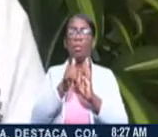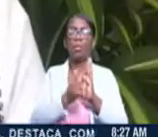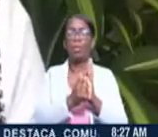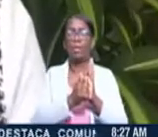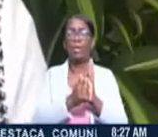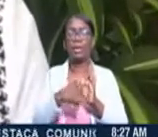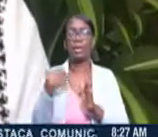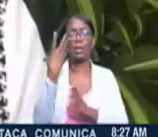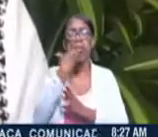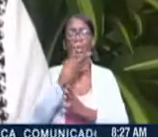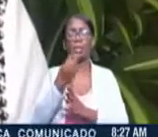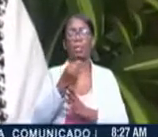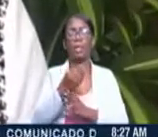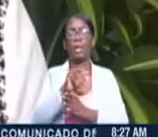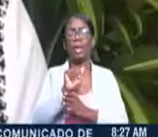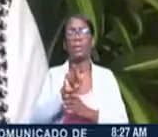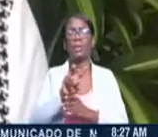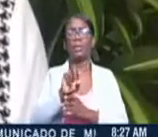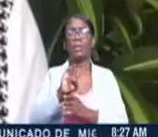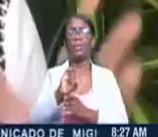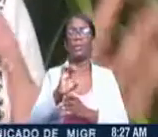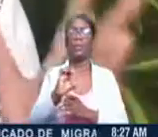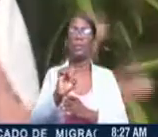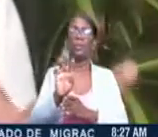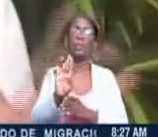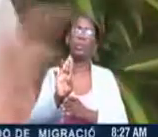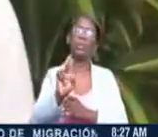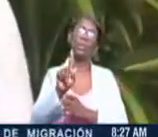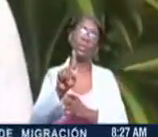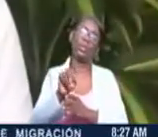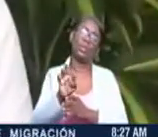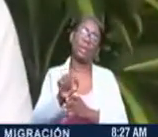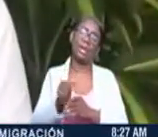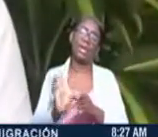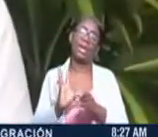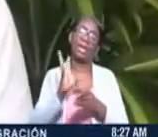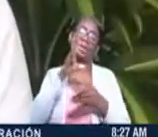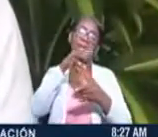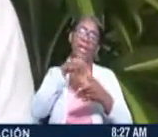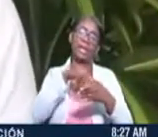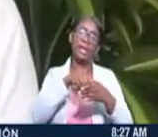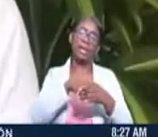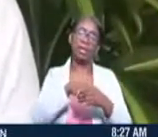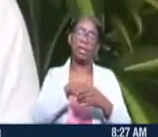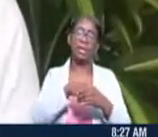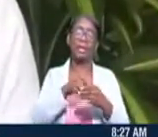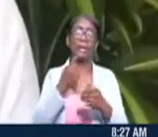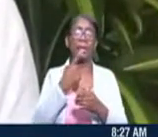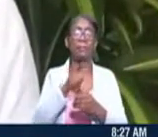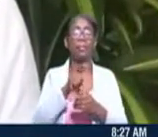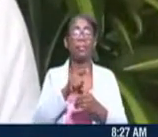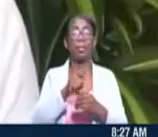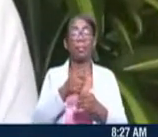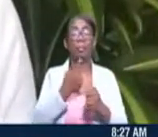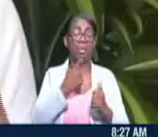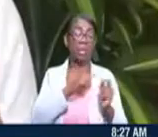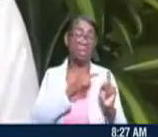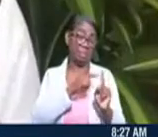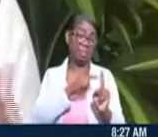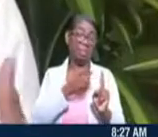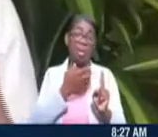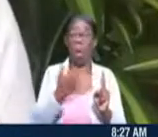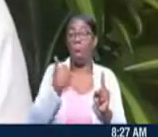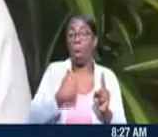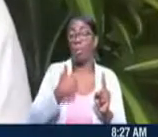es muy bonito de la acuicultura es que es totalmente incluyente. Para ser acuicultor puede ser